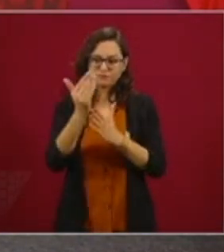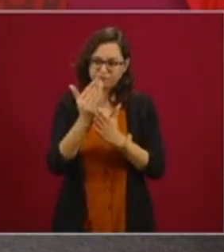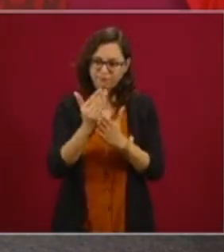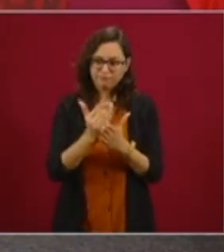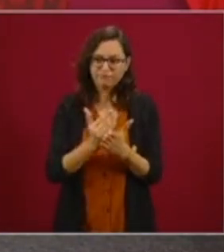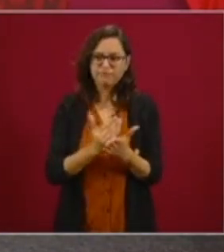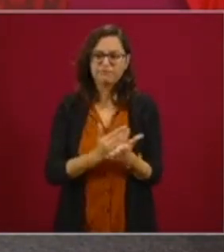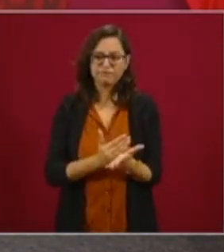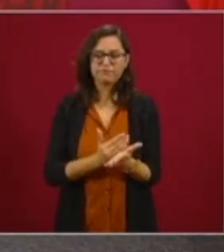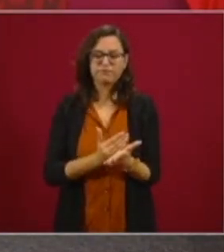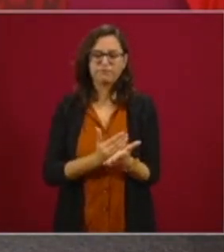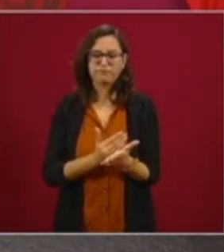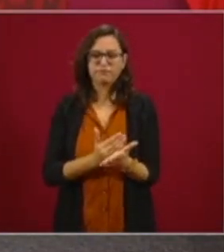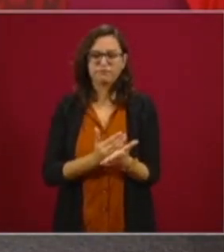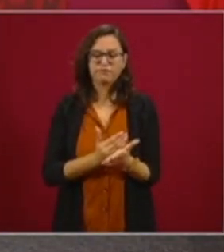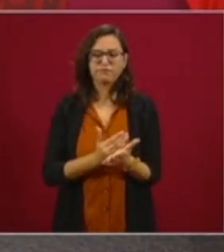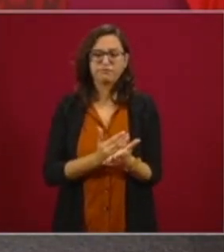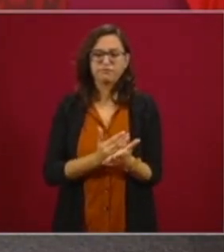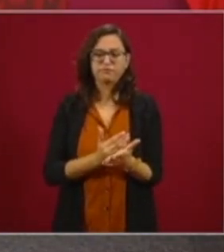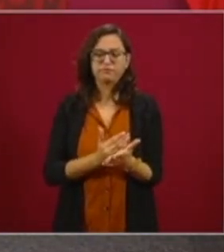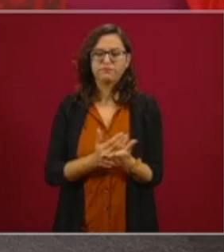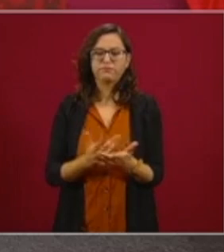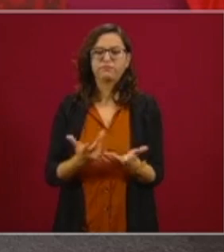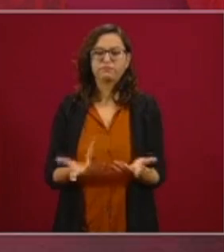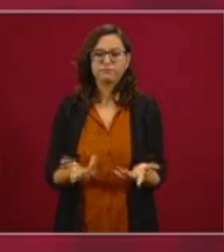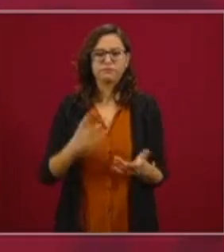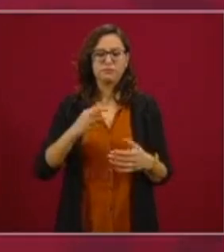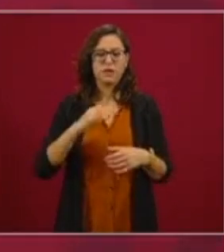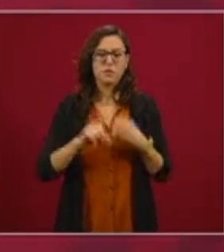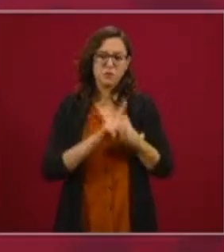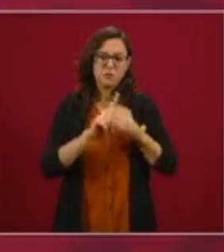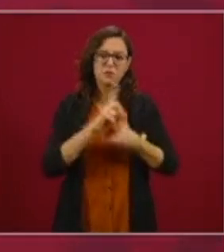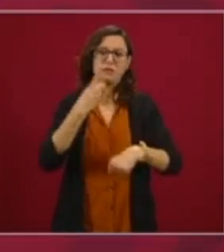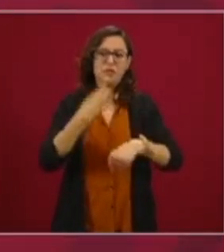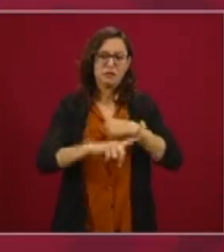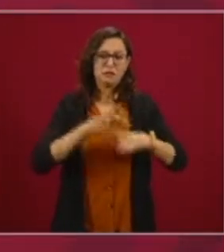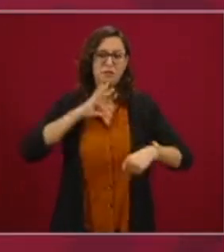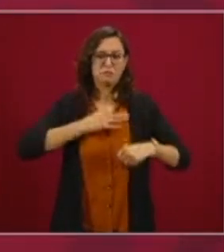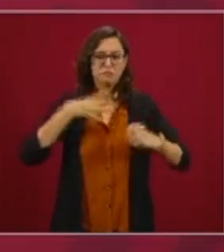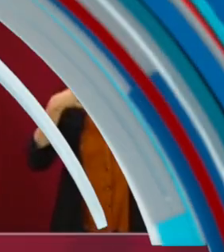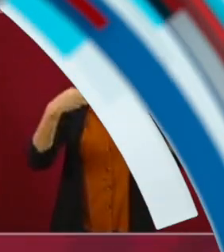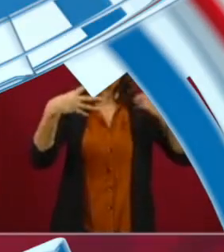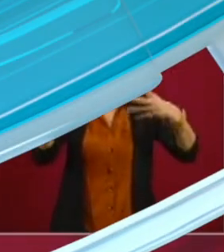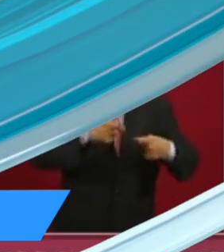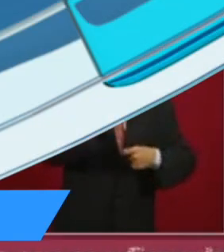reduciéndose el efecto nocivo de esta